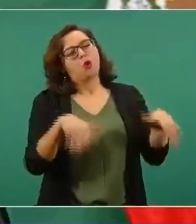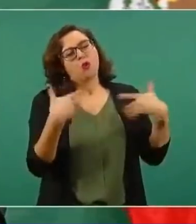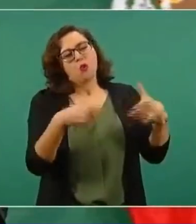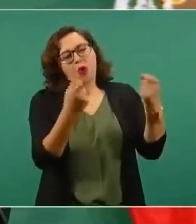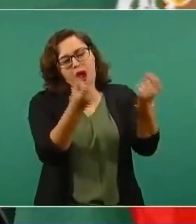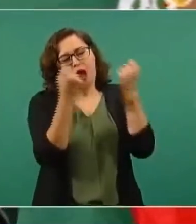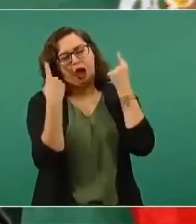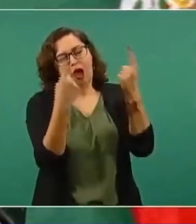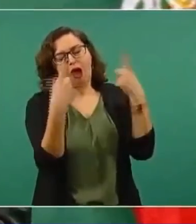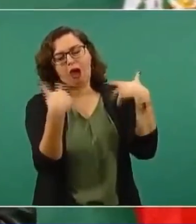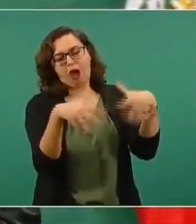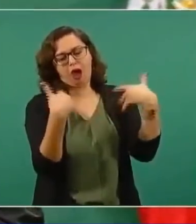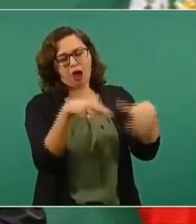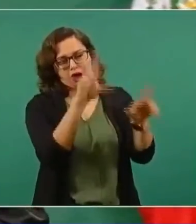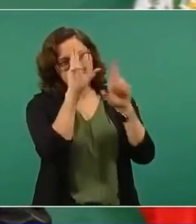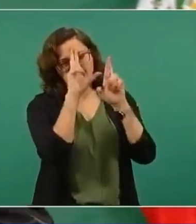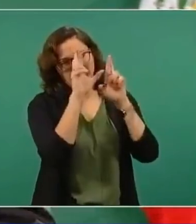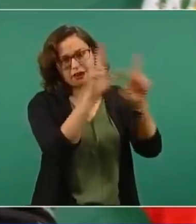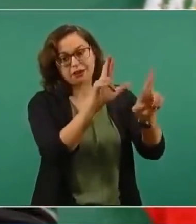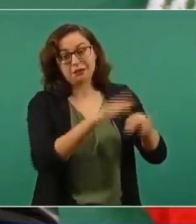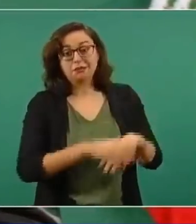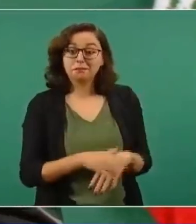hasta se les ponía de ejemplo.